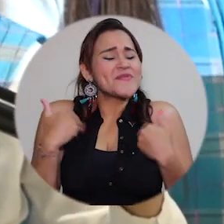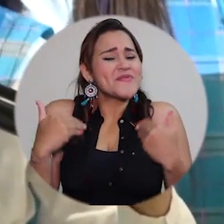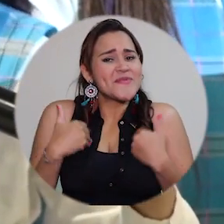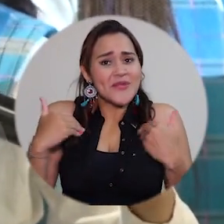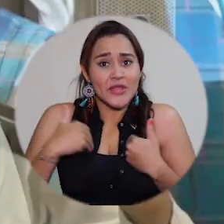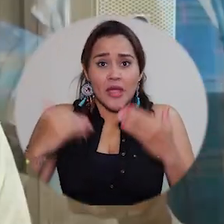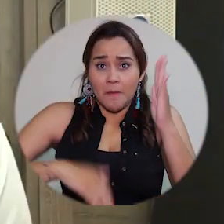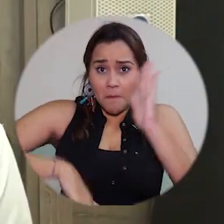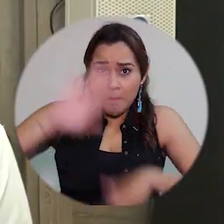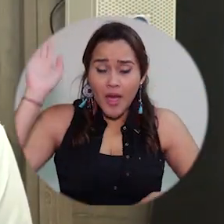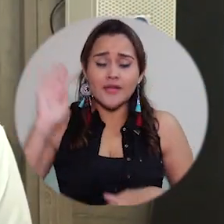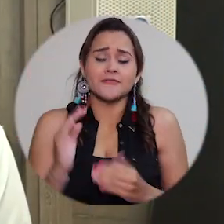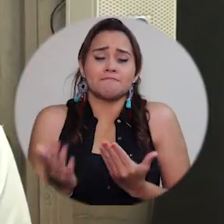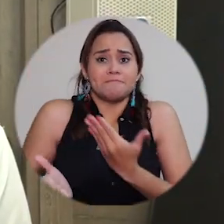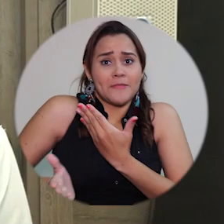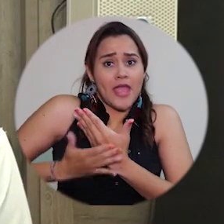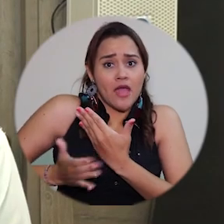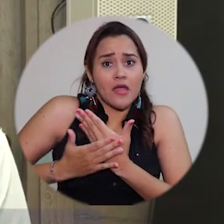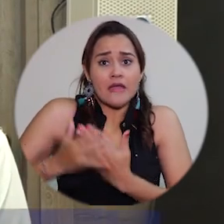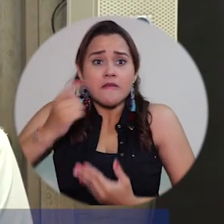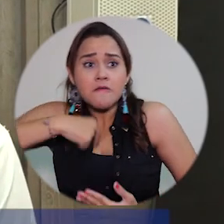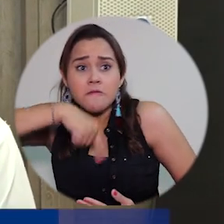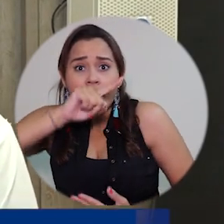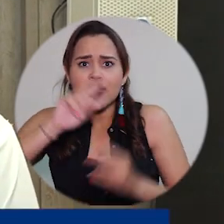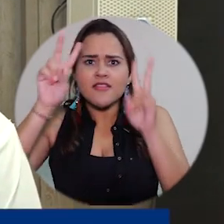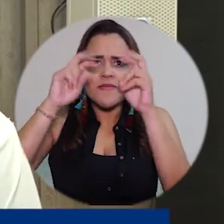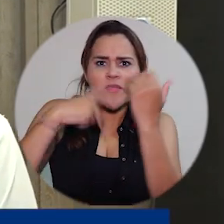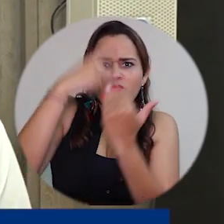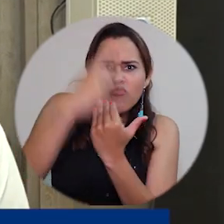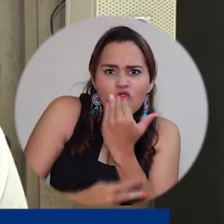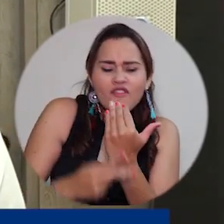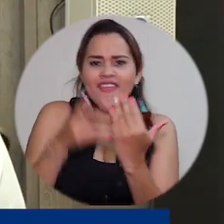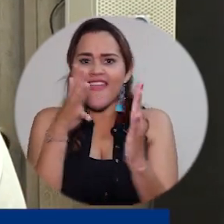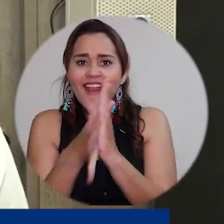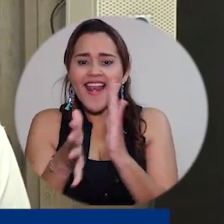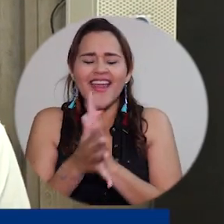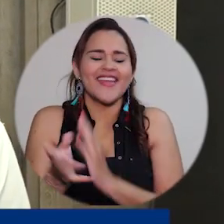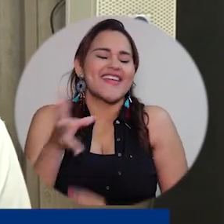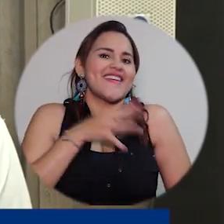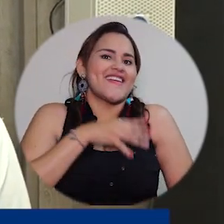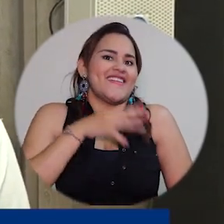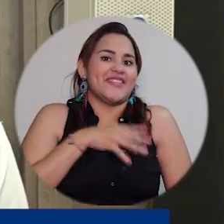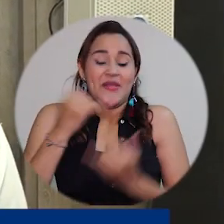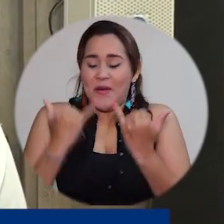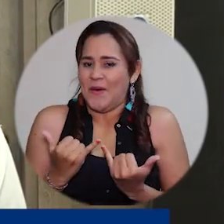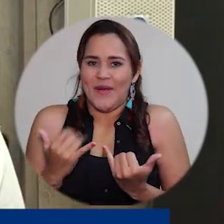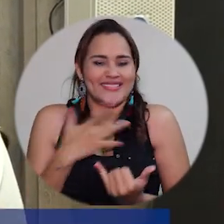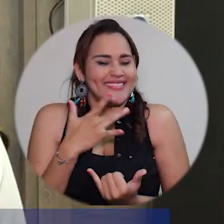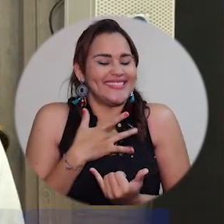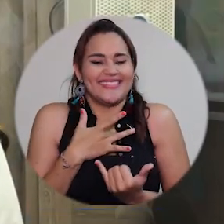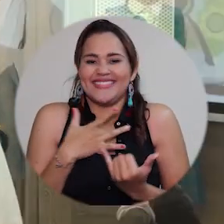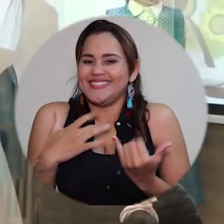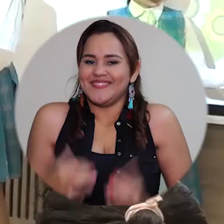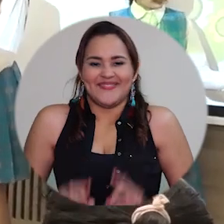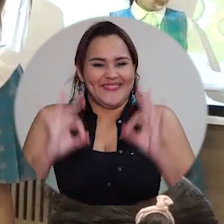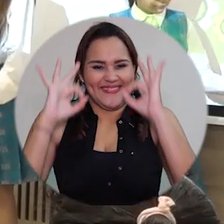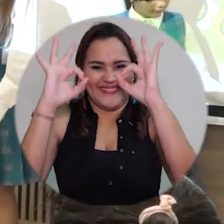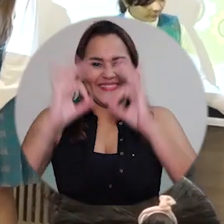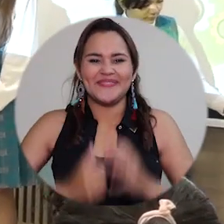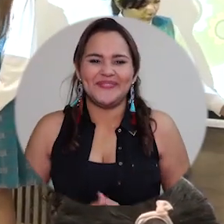orgullosa en institución cuando nos informaron sobre este proyecto desde el principio y ahí me sentí